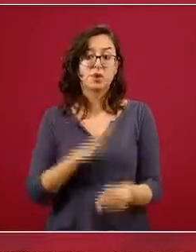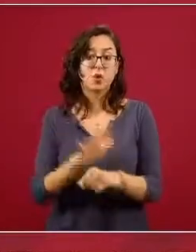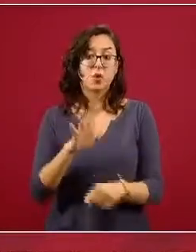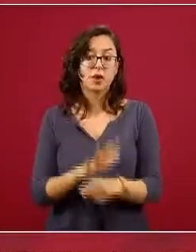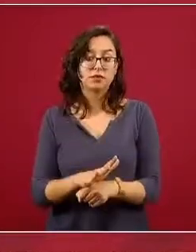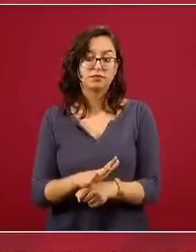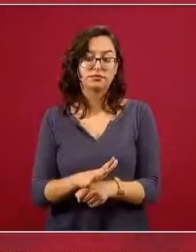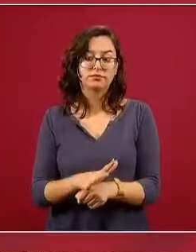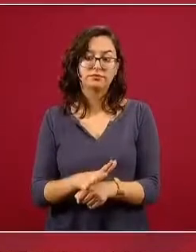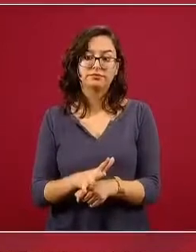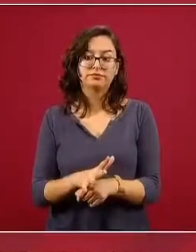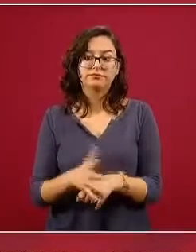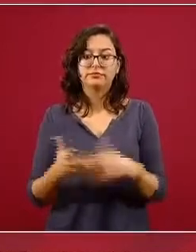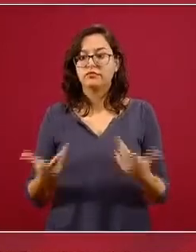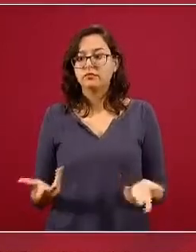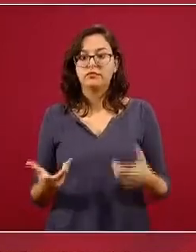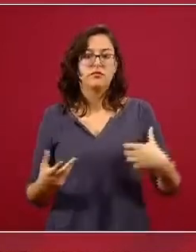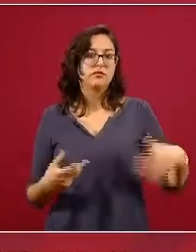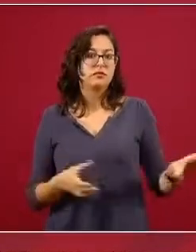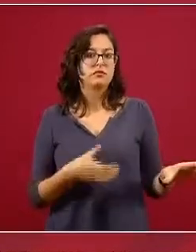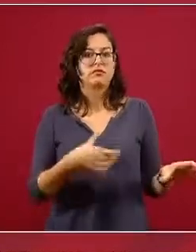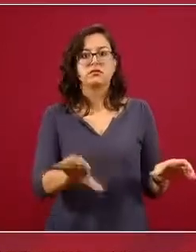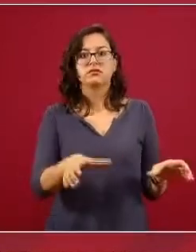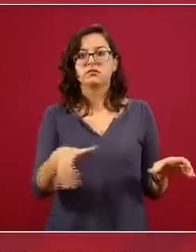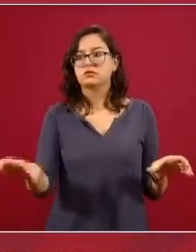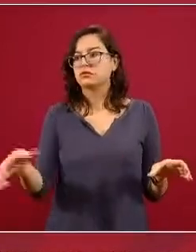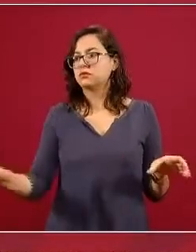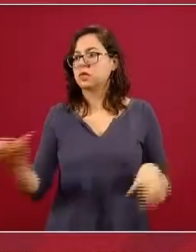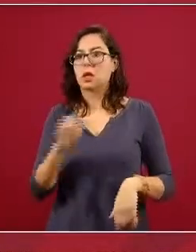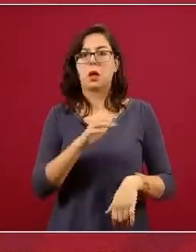la fragmentación del esfuerzo. En la Secretaría de Salud